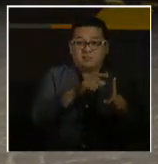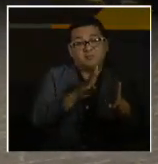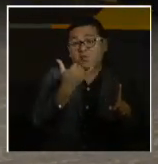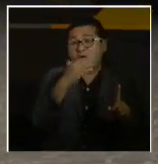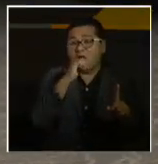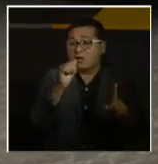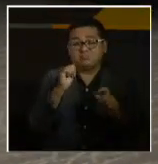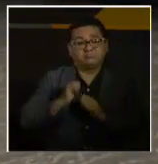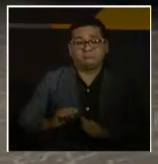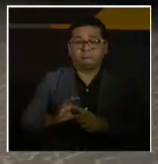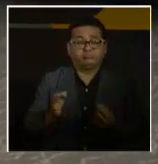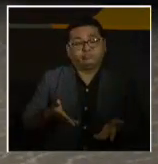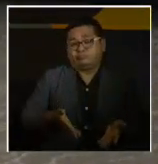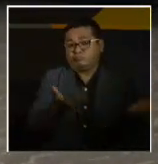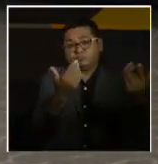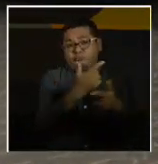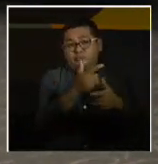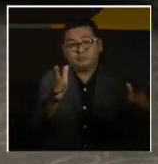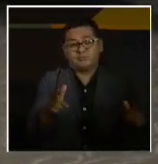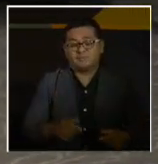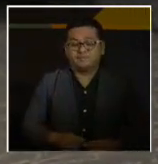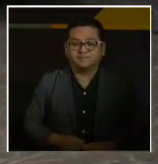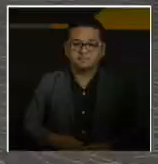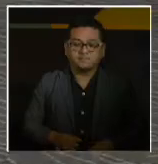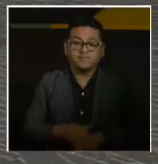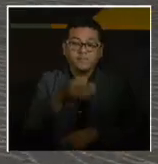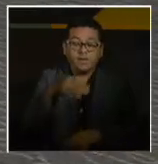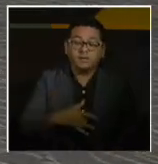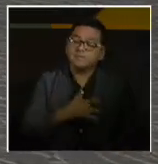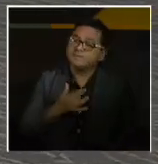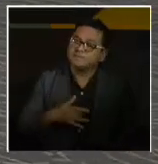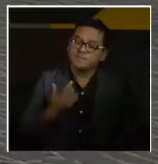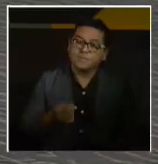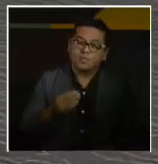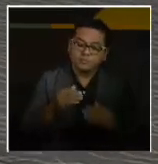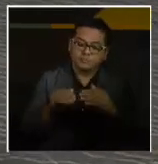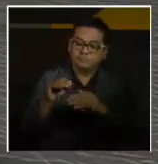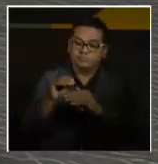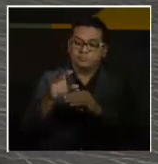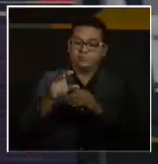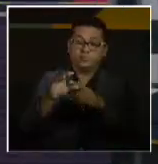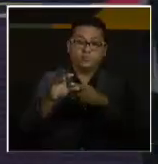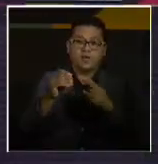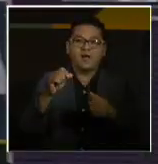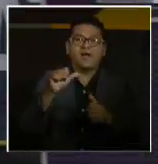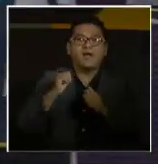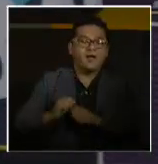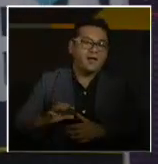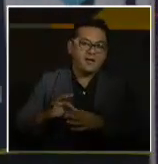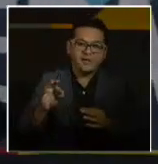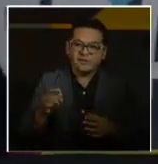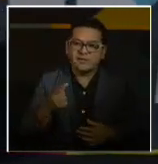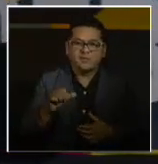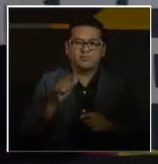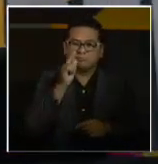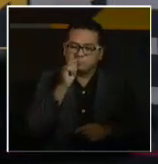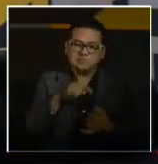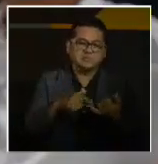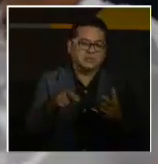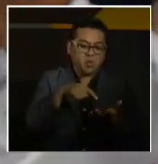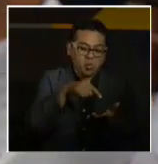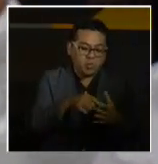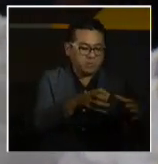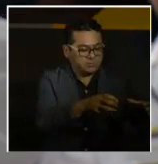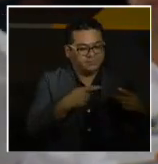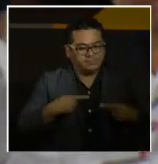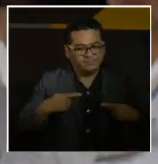existe una denuncia que lo incrimine. En ese sentido, tenemos que aumentar el número de agencias del Ministerio Público. Tenemos que facilitarle